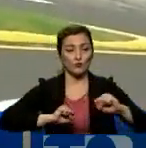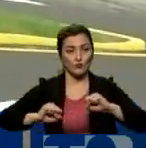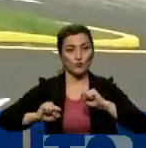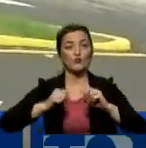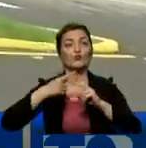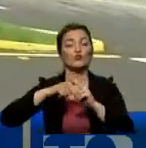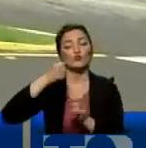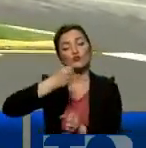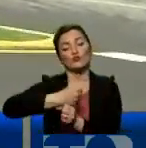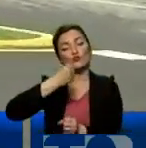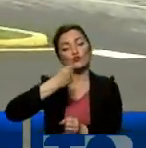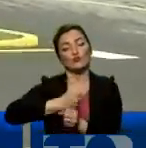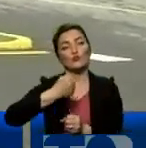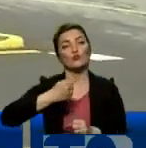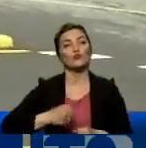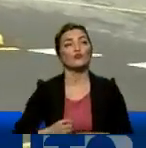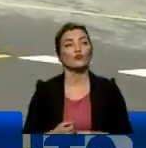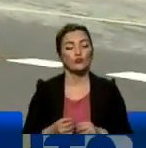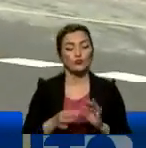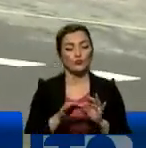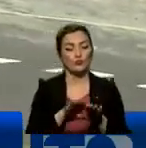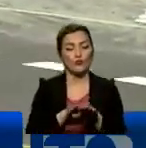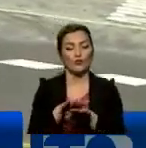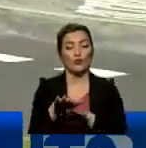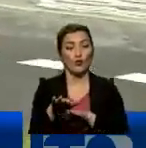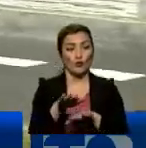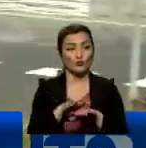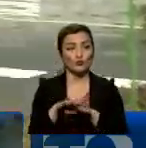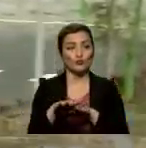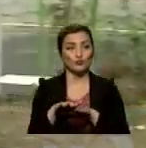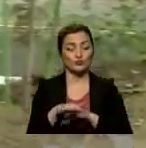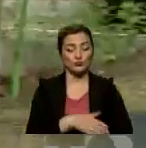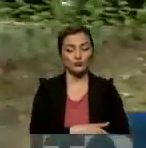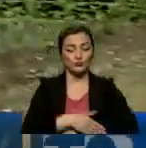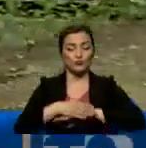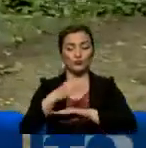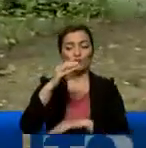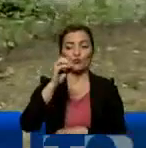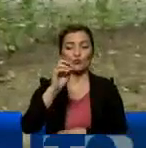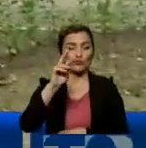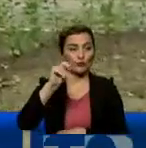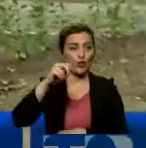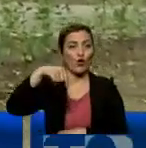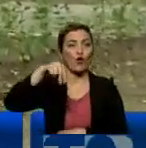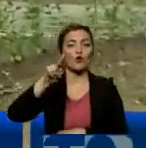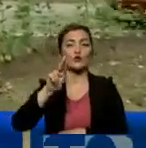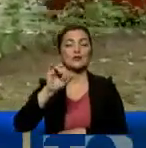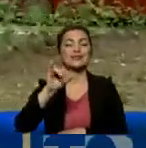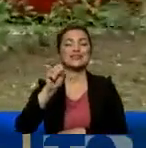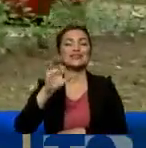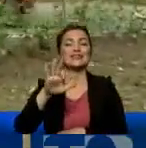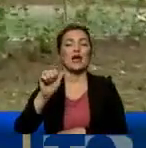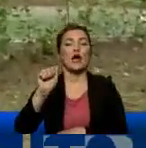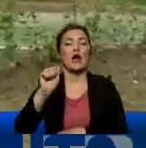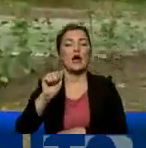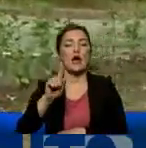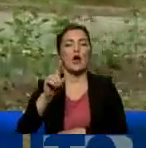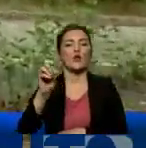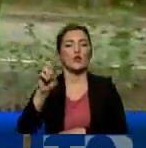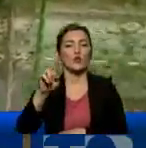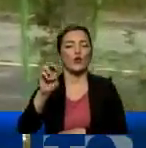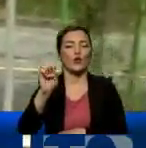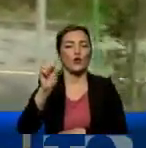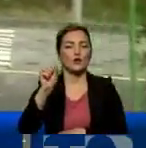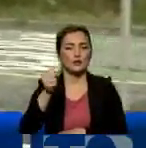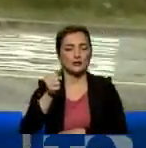a iniciar los trabajos de repavimentación de la Avenida de los Conquistadores. Y esto complementa el trabajo